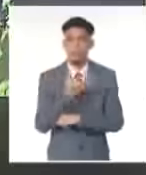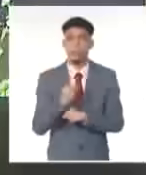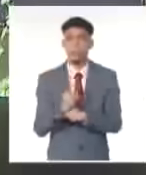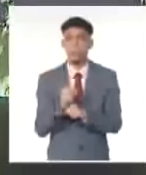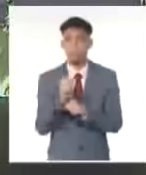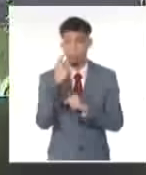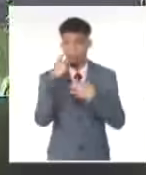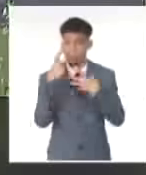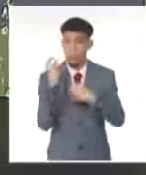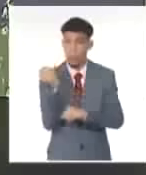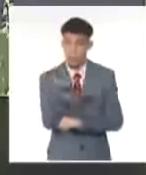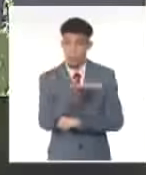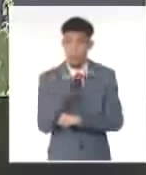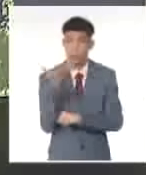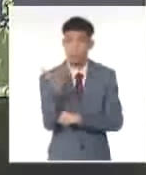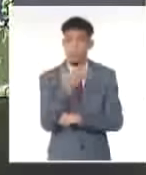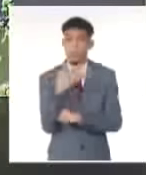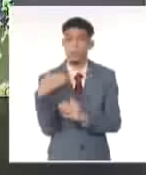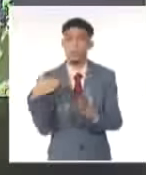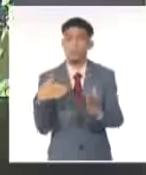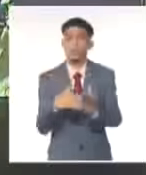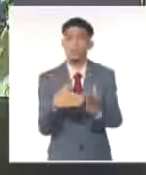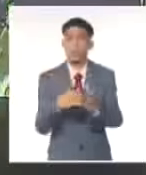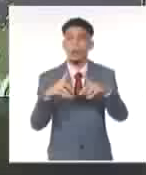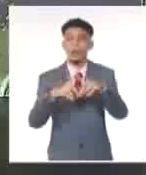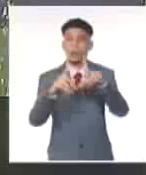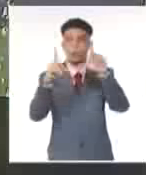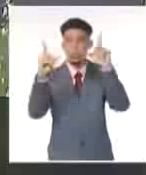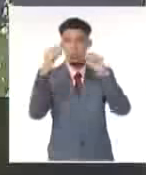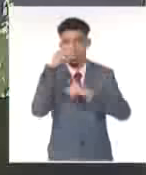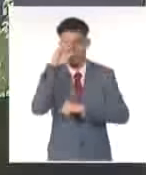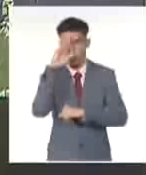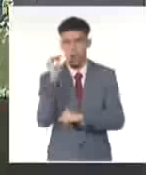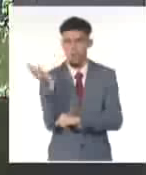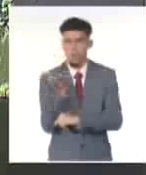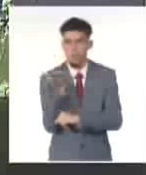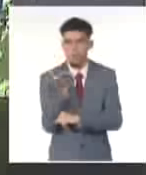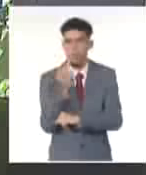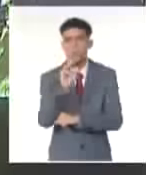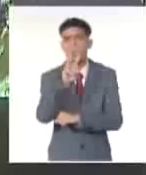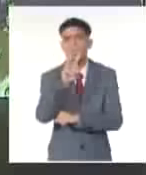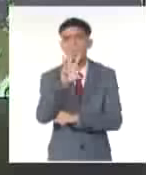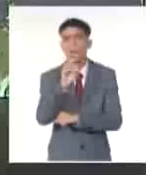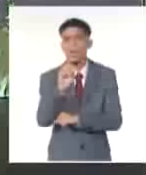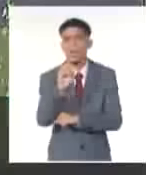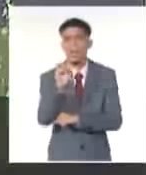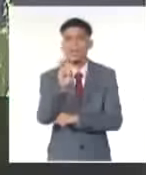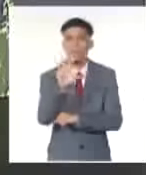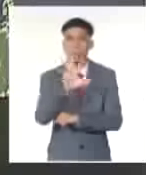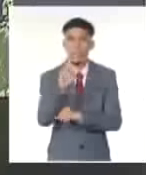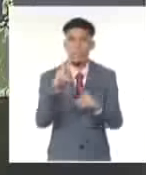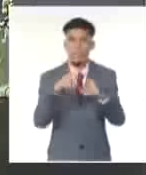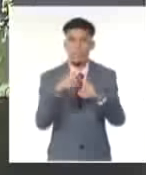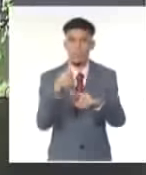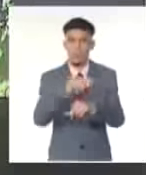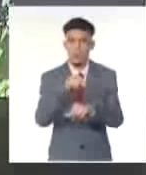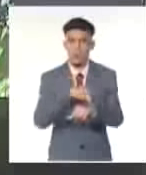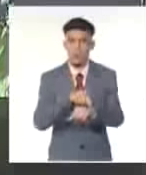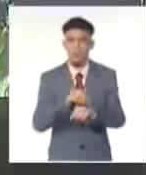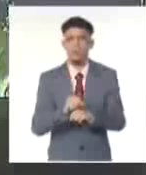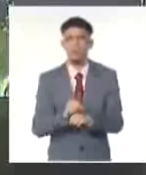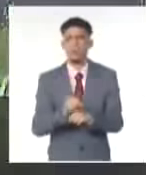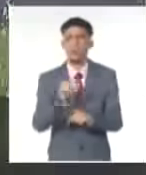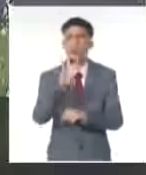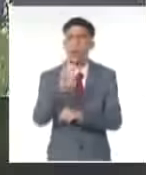del nordeste llegan a la costa norte de Cuba con velocidades de 30, 35 kilómetros por hora, rachas de